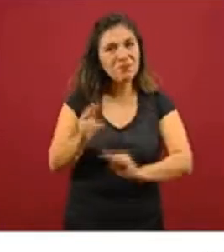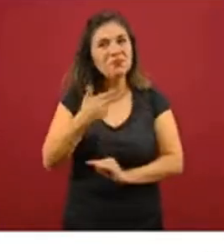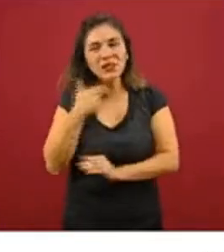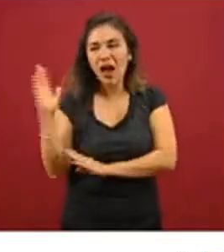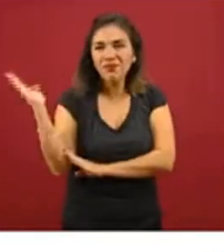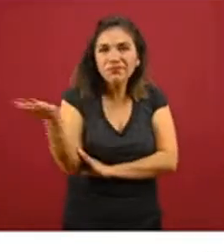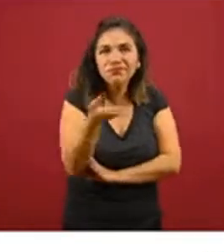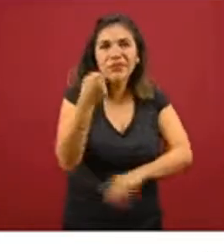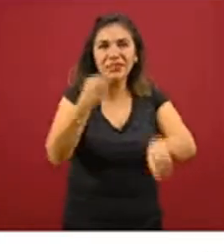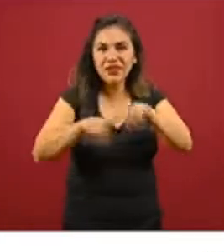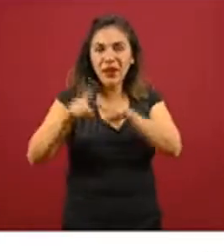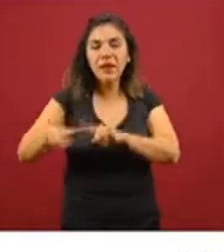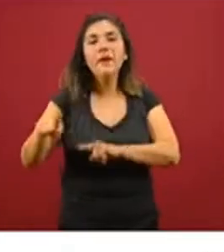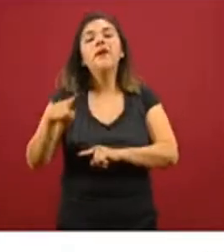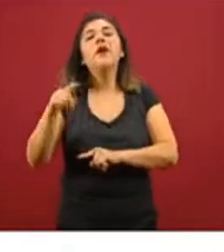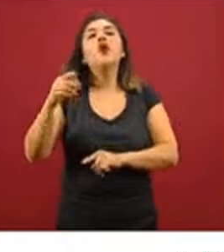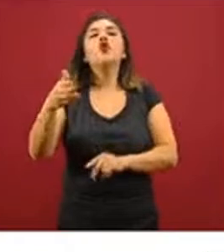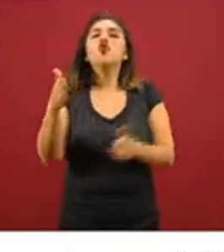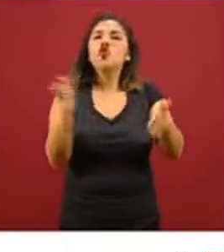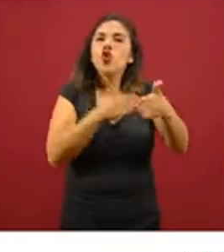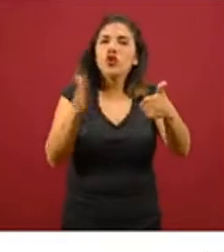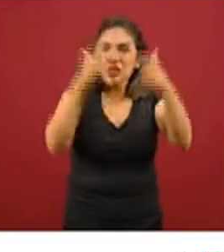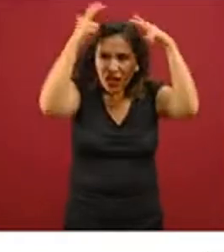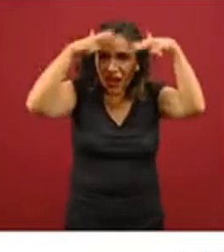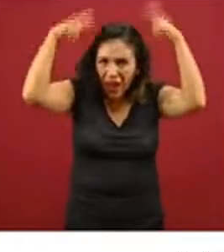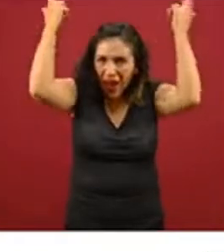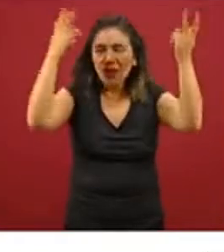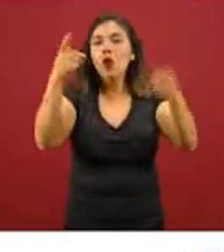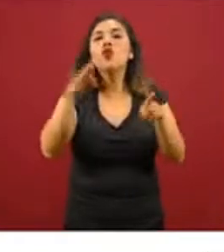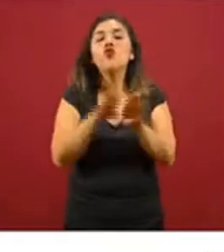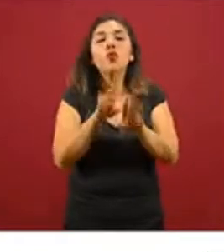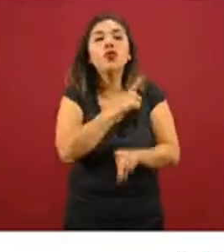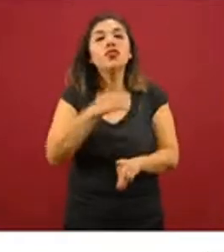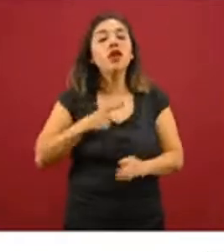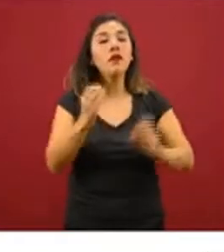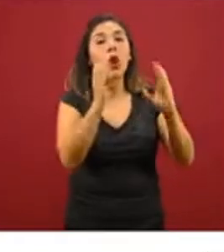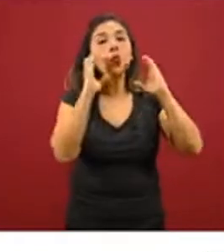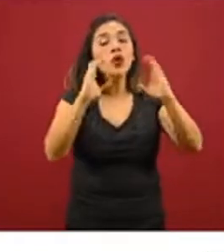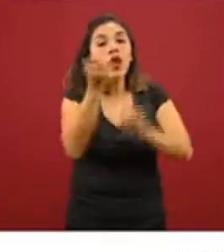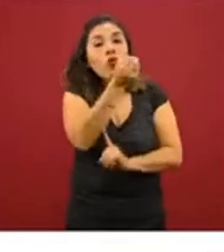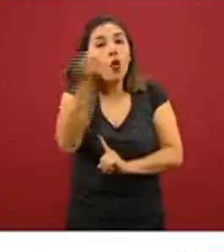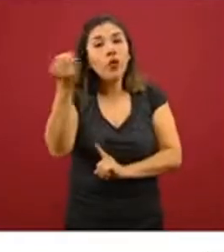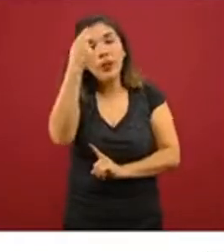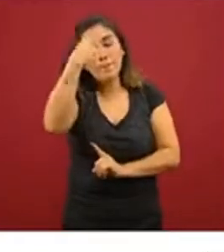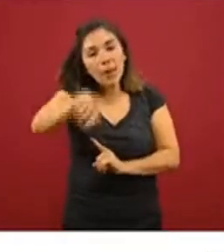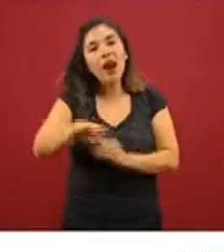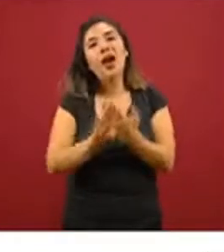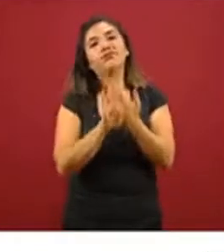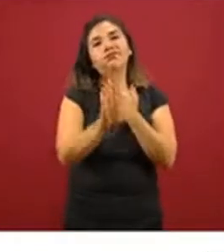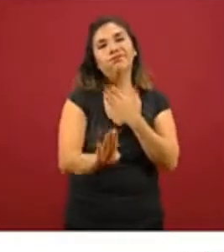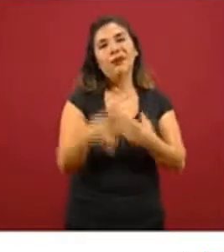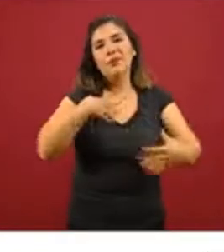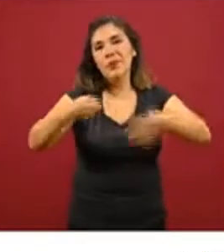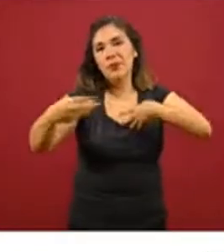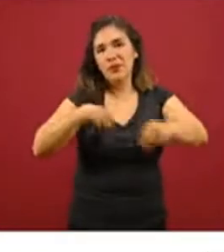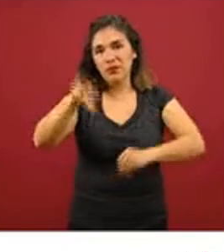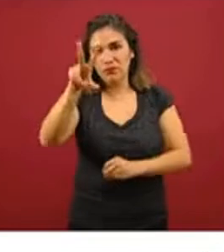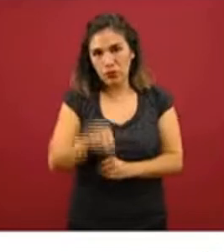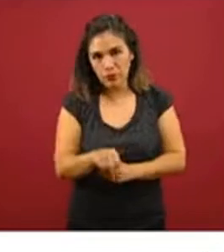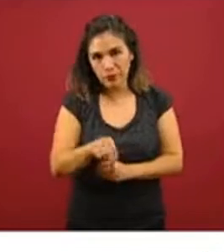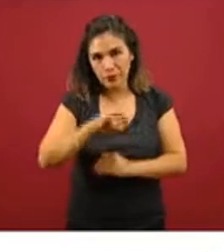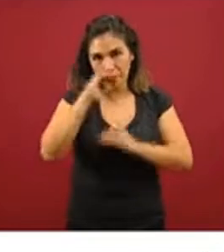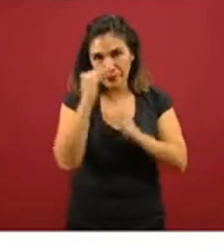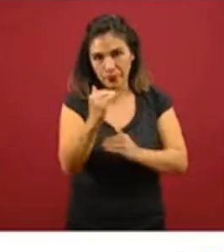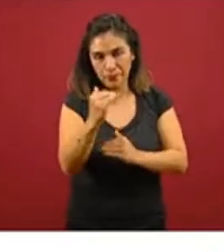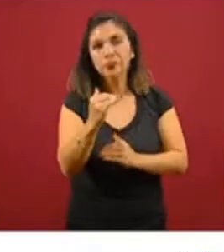los meseros, los cocineros, los recepcionistas, de qué medidas deben de llevar a cabo también para evitar en la medida de lo posible